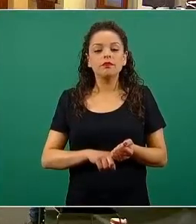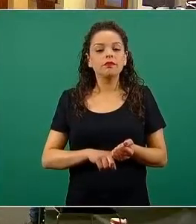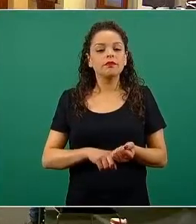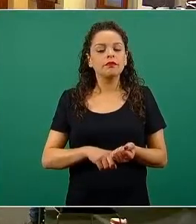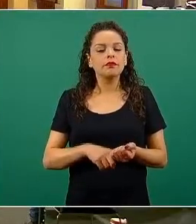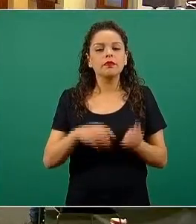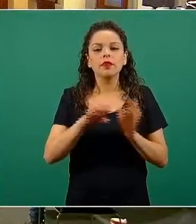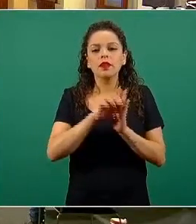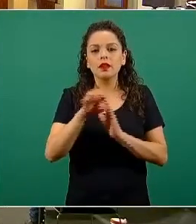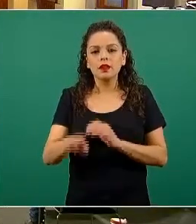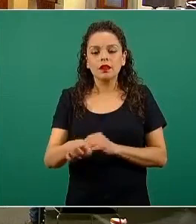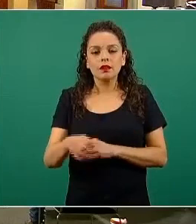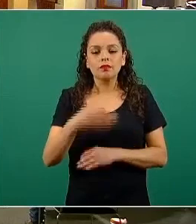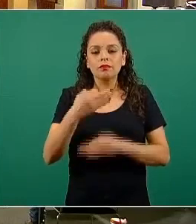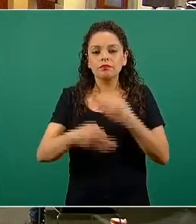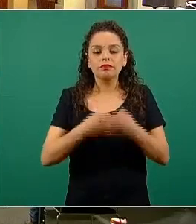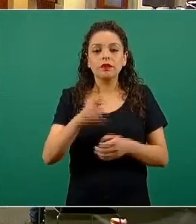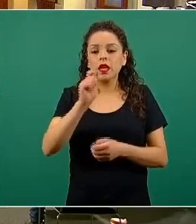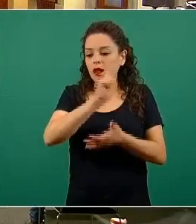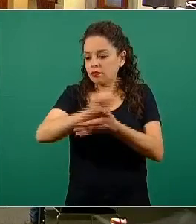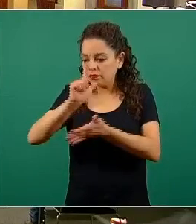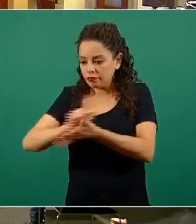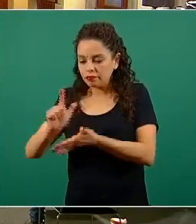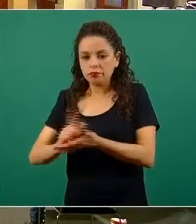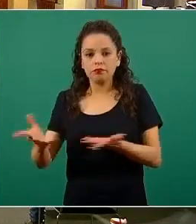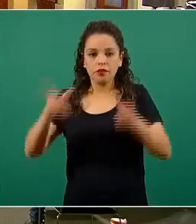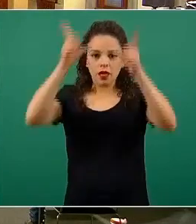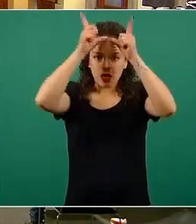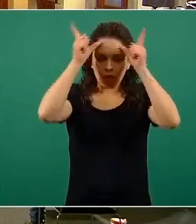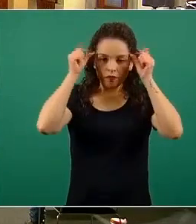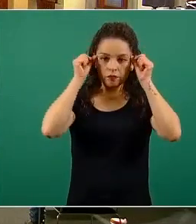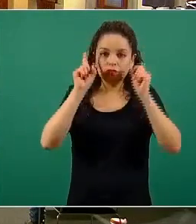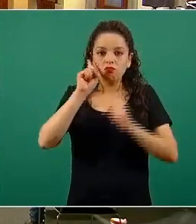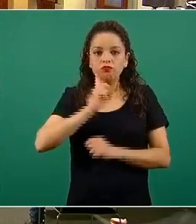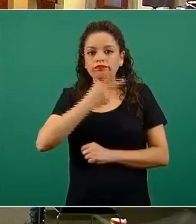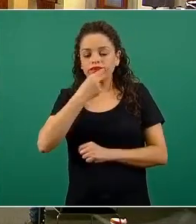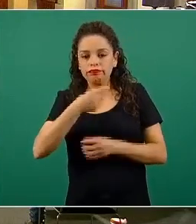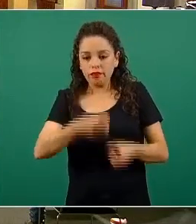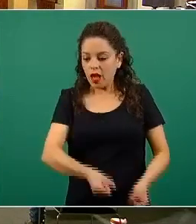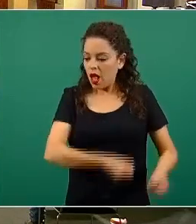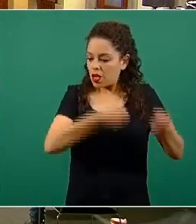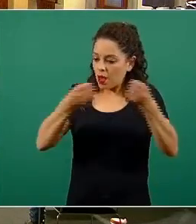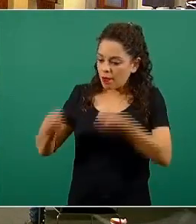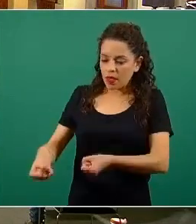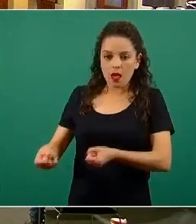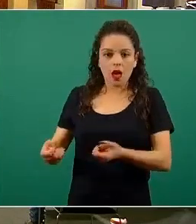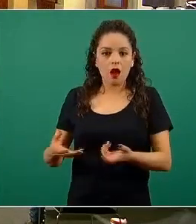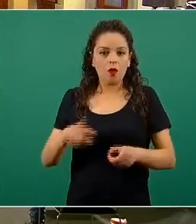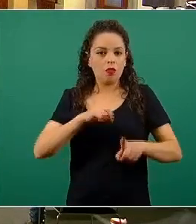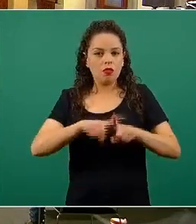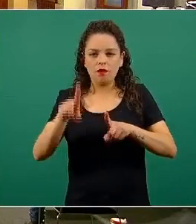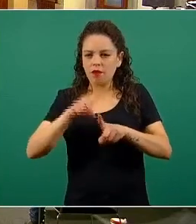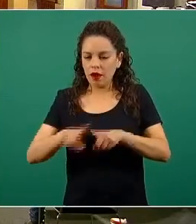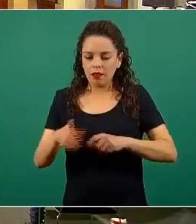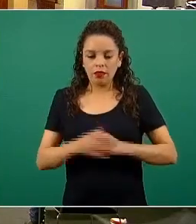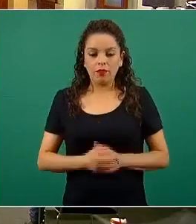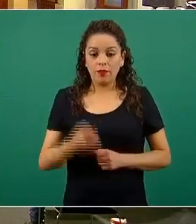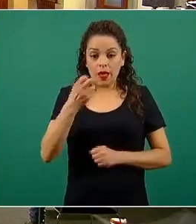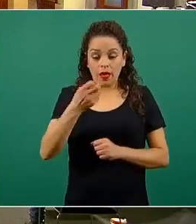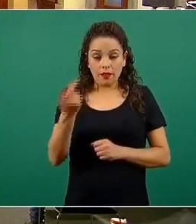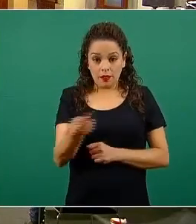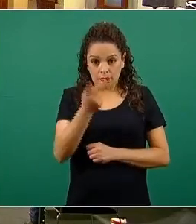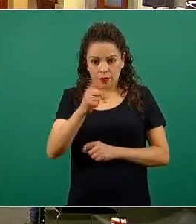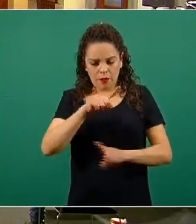a todo el que está en la primera línea, desde limpieza, enfermeros, camilleros, ¿no? Y bueno, esta pregunta tiene que ver